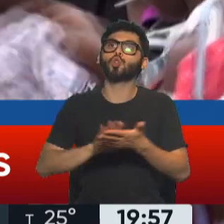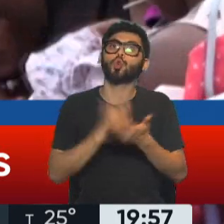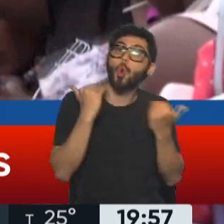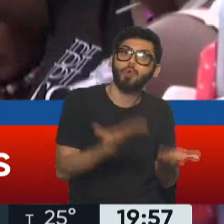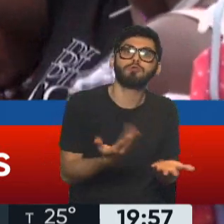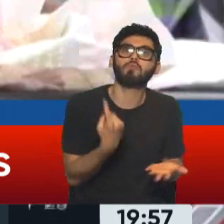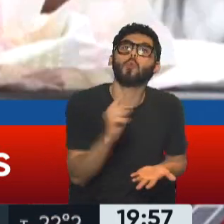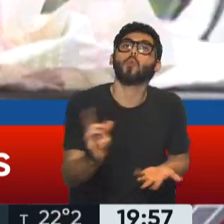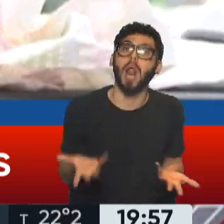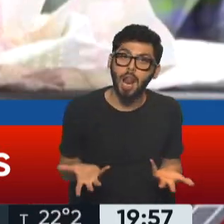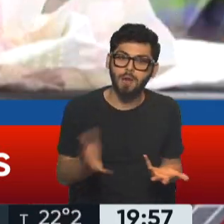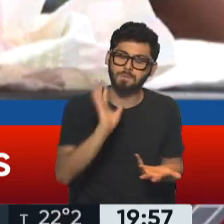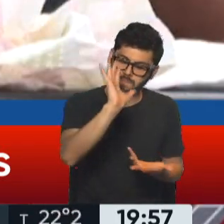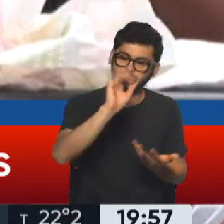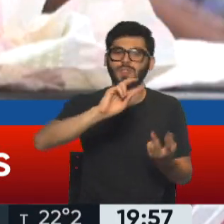siguiente imagen.